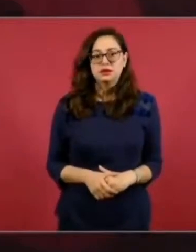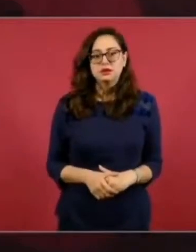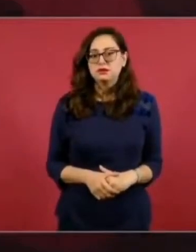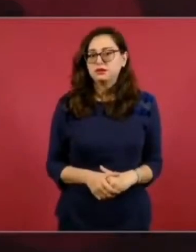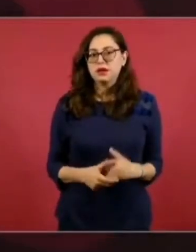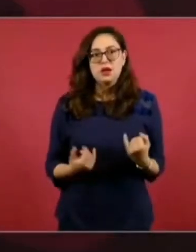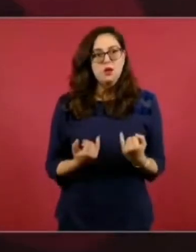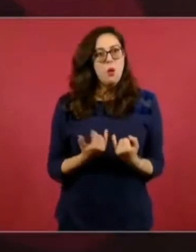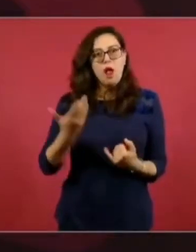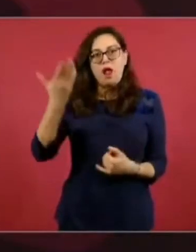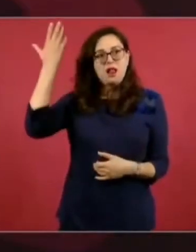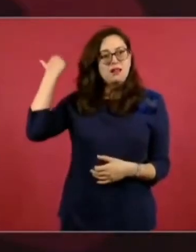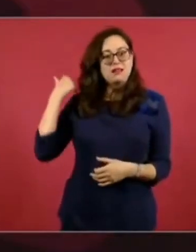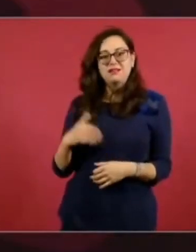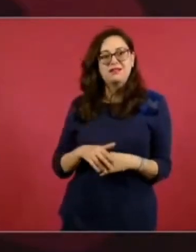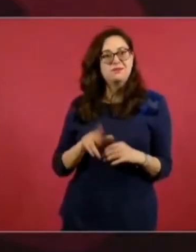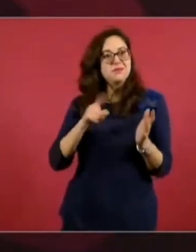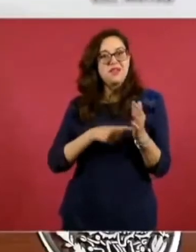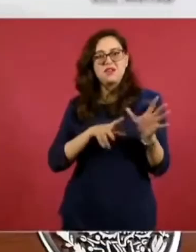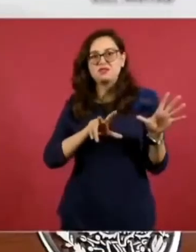que en los tiempos de Morelos.